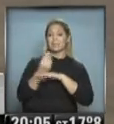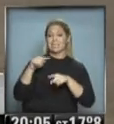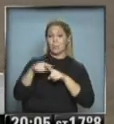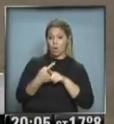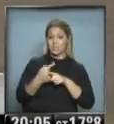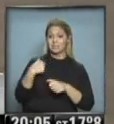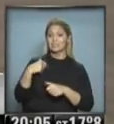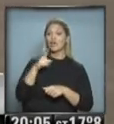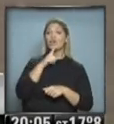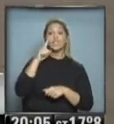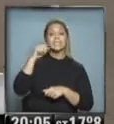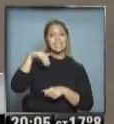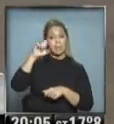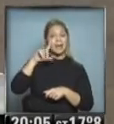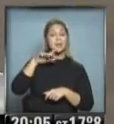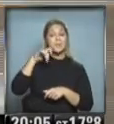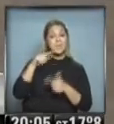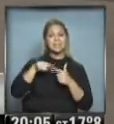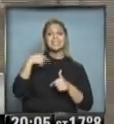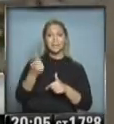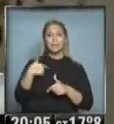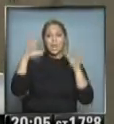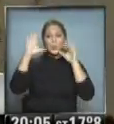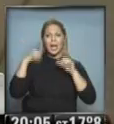embajador argentino en Bolivia.